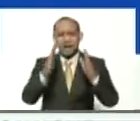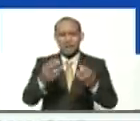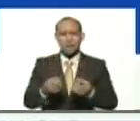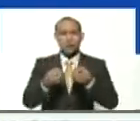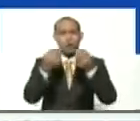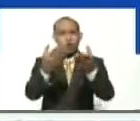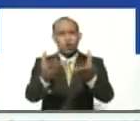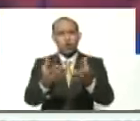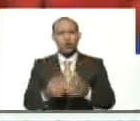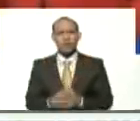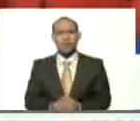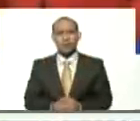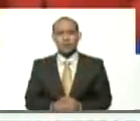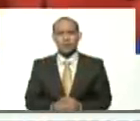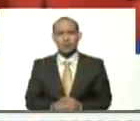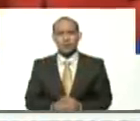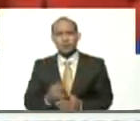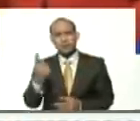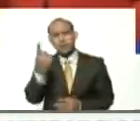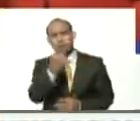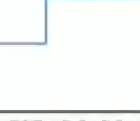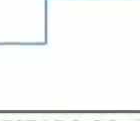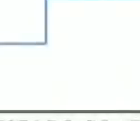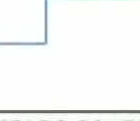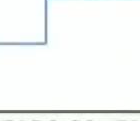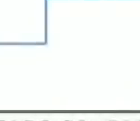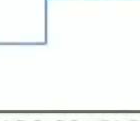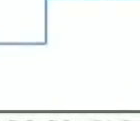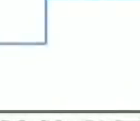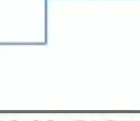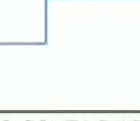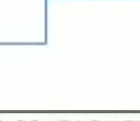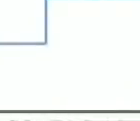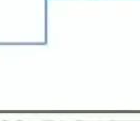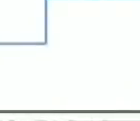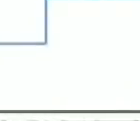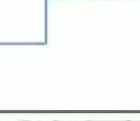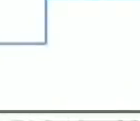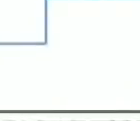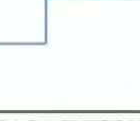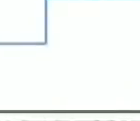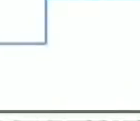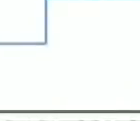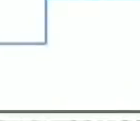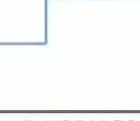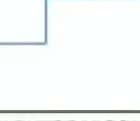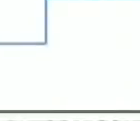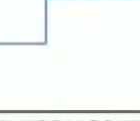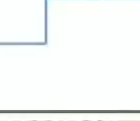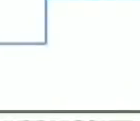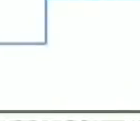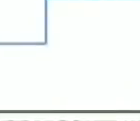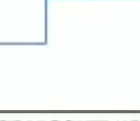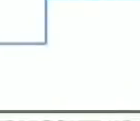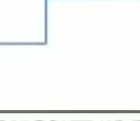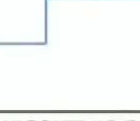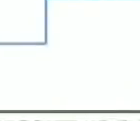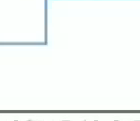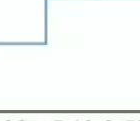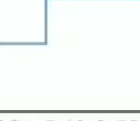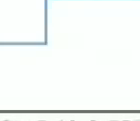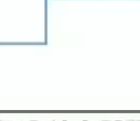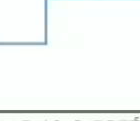no solamente a los pacientes con síntomas sino también a todos los pacientes e incluso a